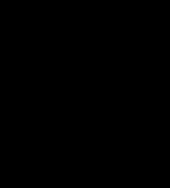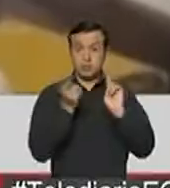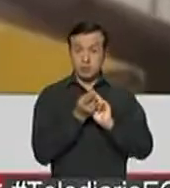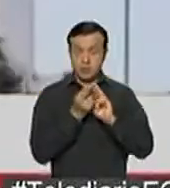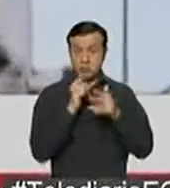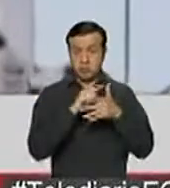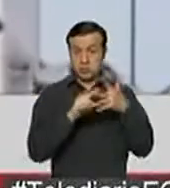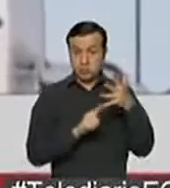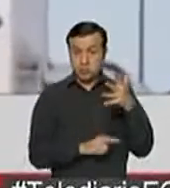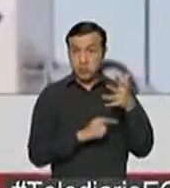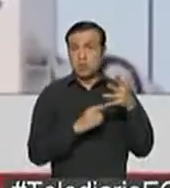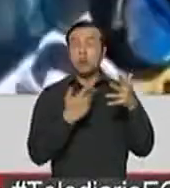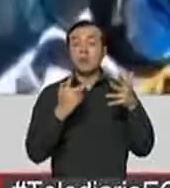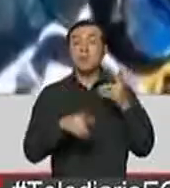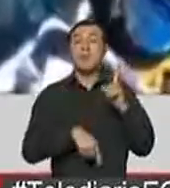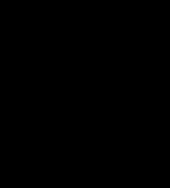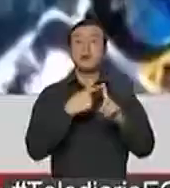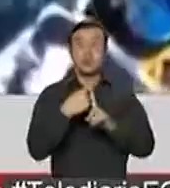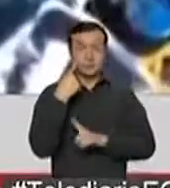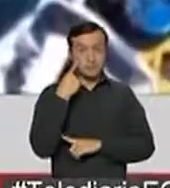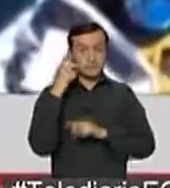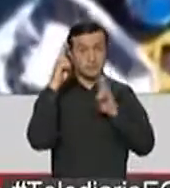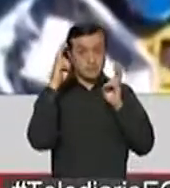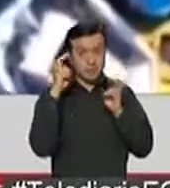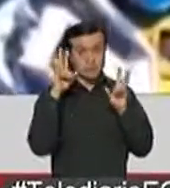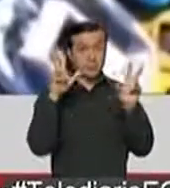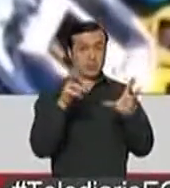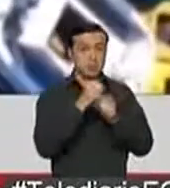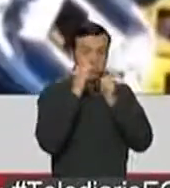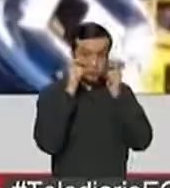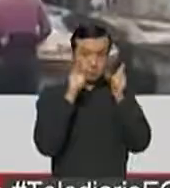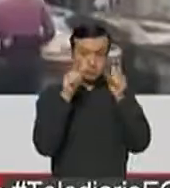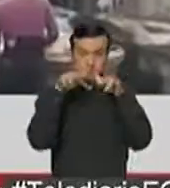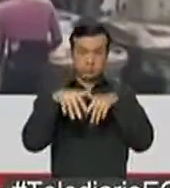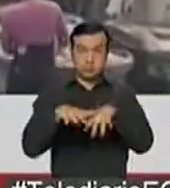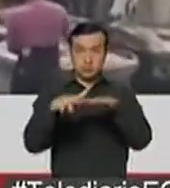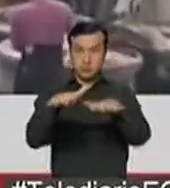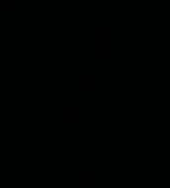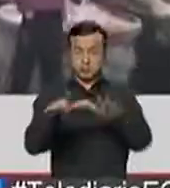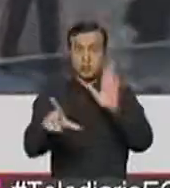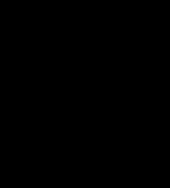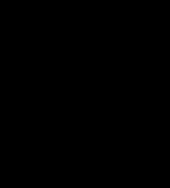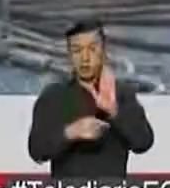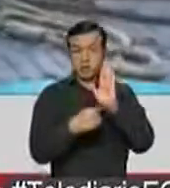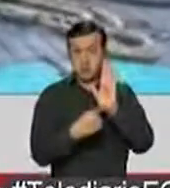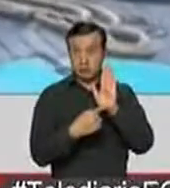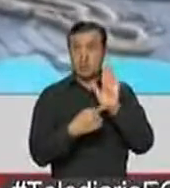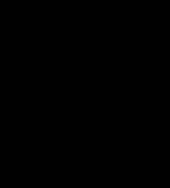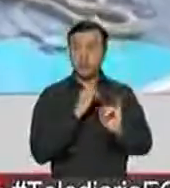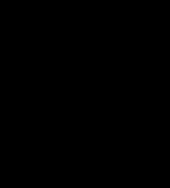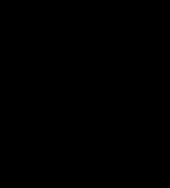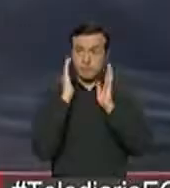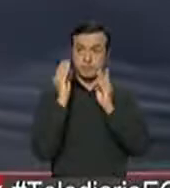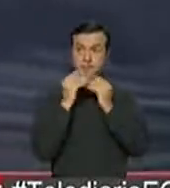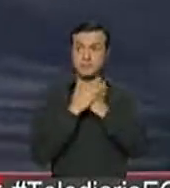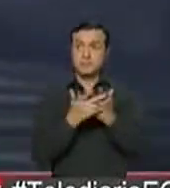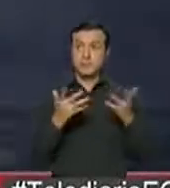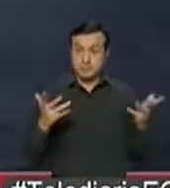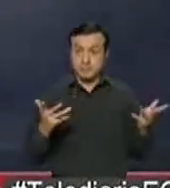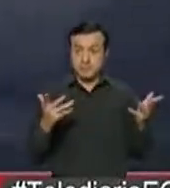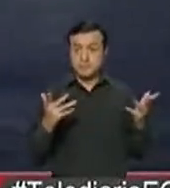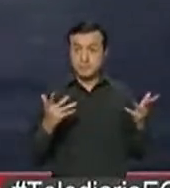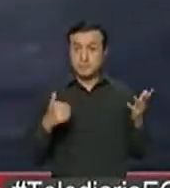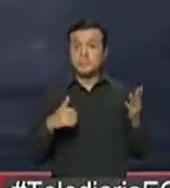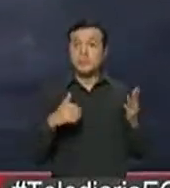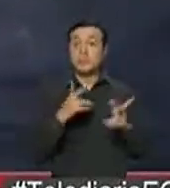y derogatorias. Además, aborda temas de seguridad marítima, marco jurídico e institucionalidad, uno de los